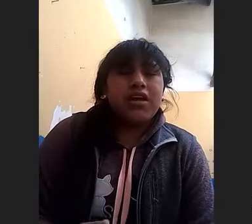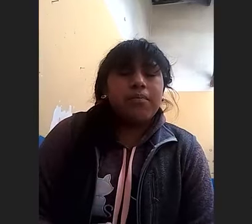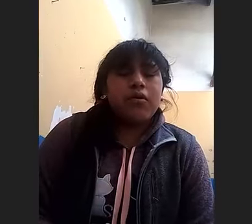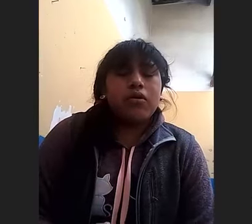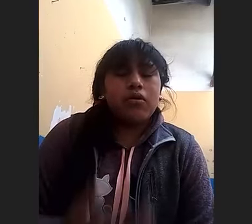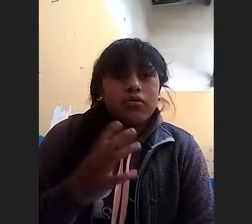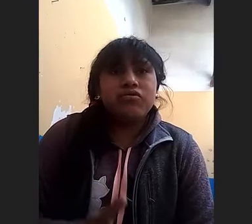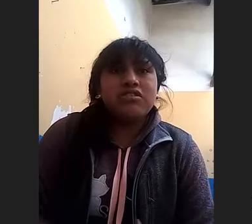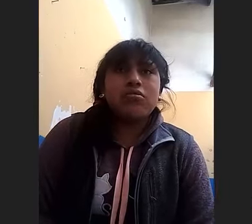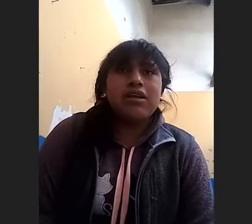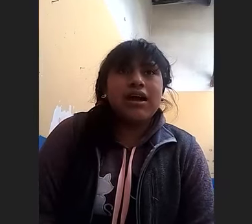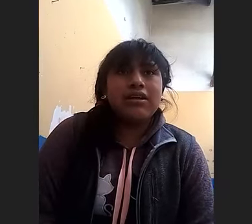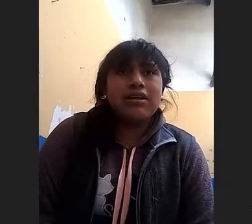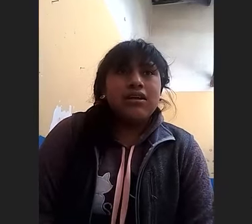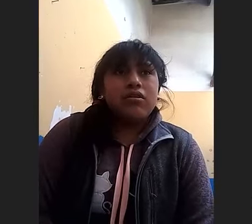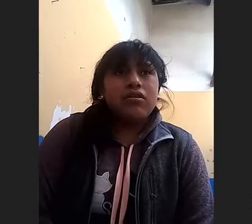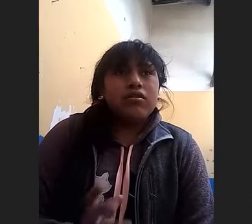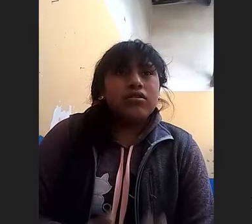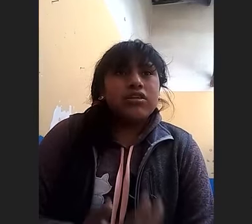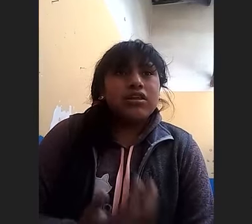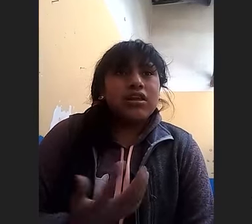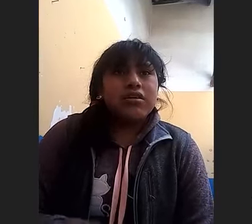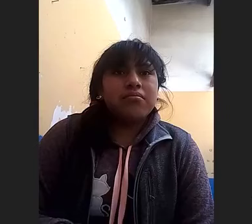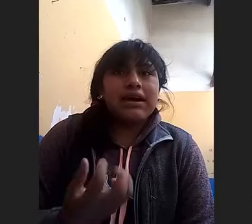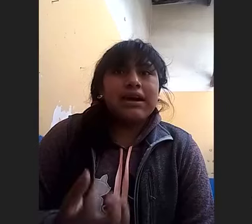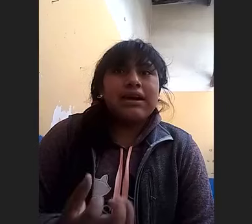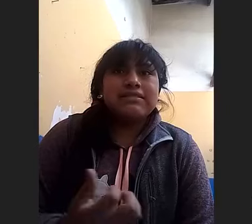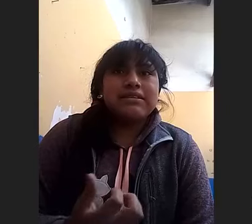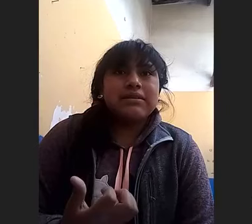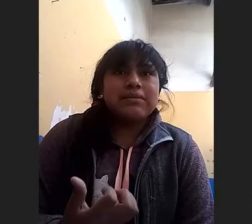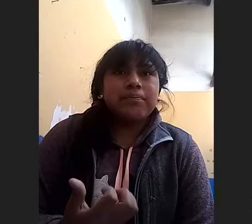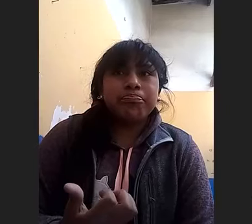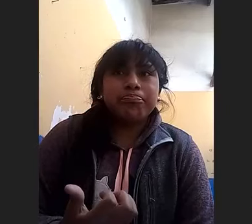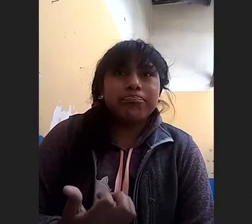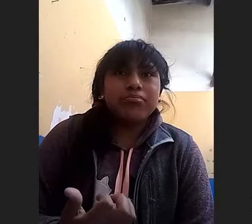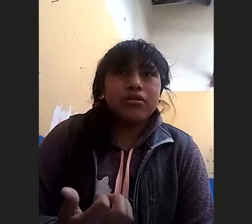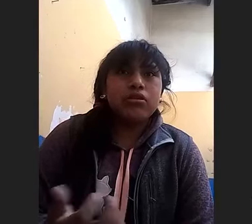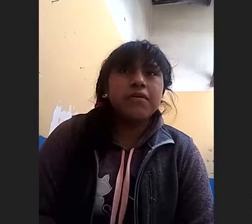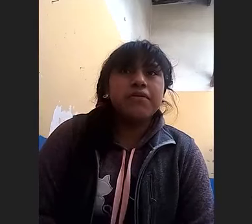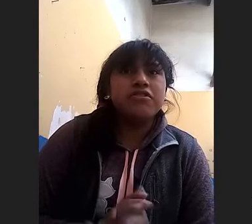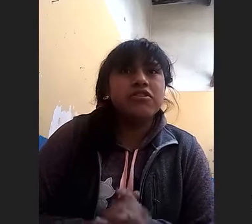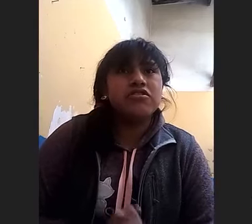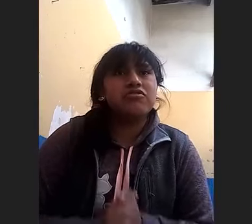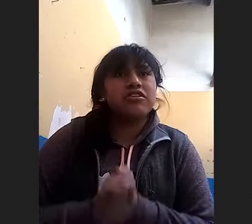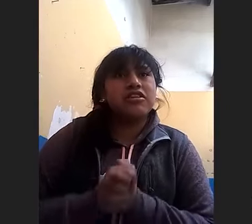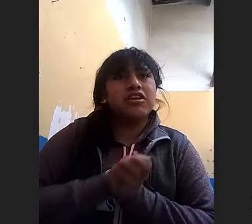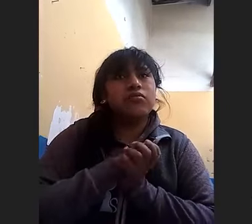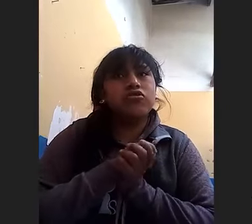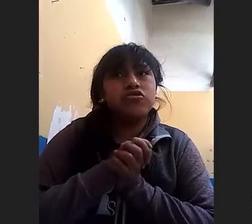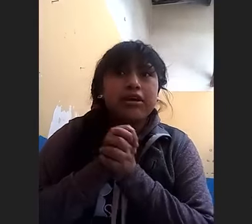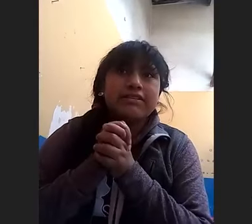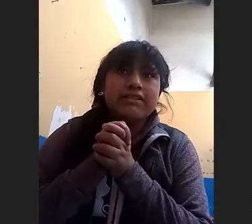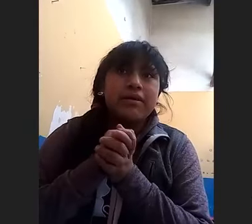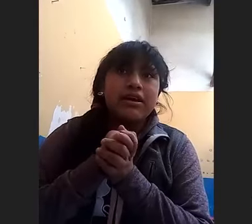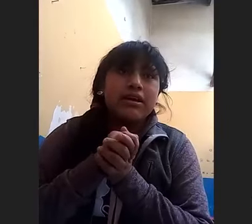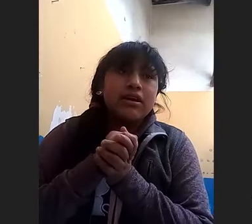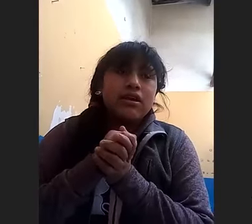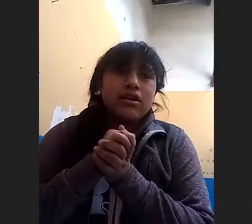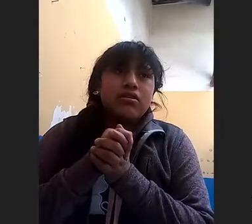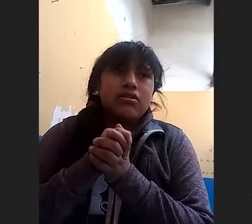por con un celular o no tienen megas y los profesores no nos entienden mucho en esa